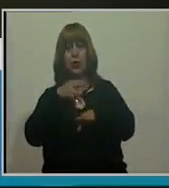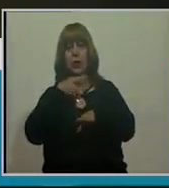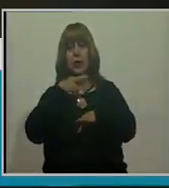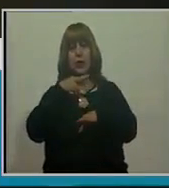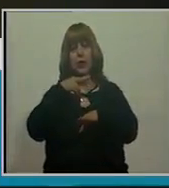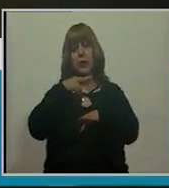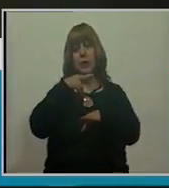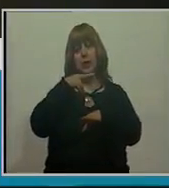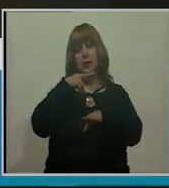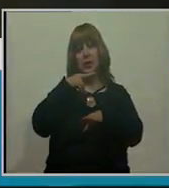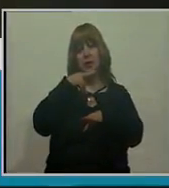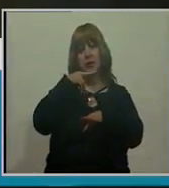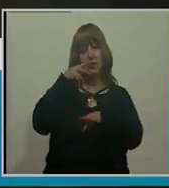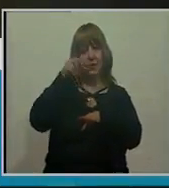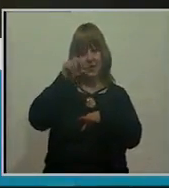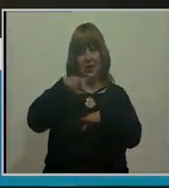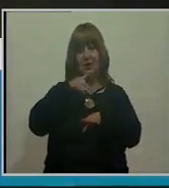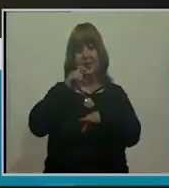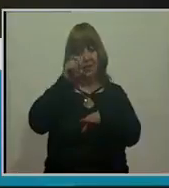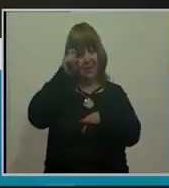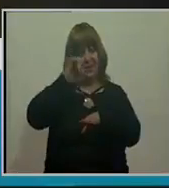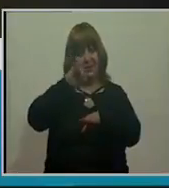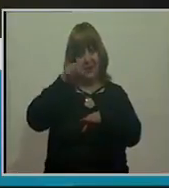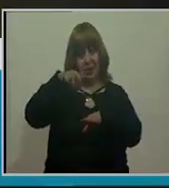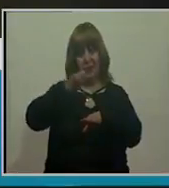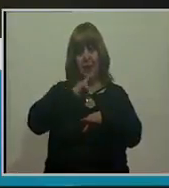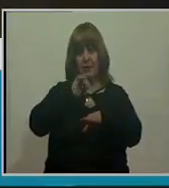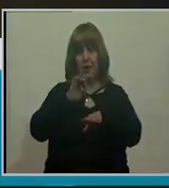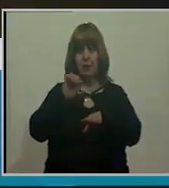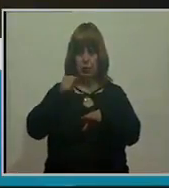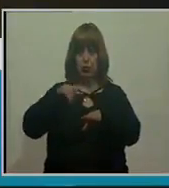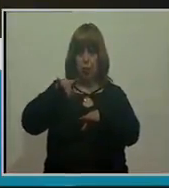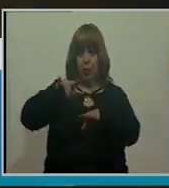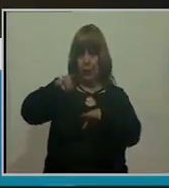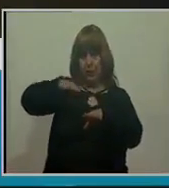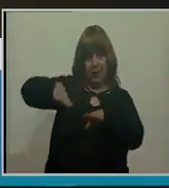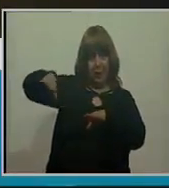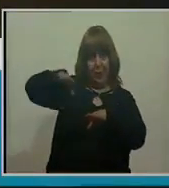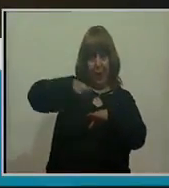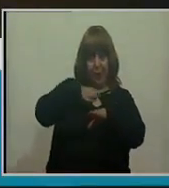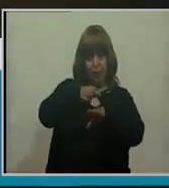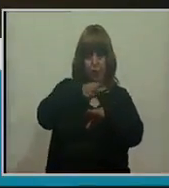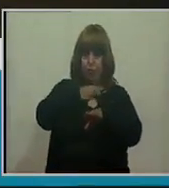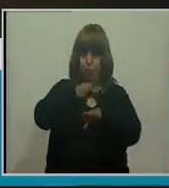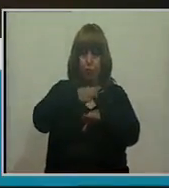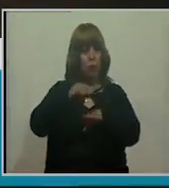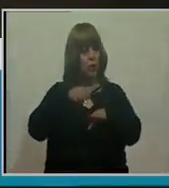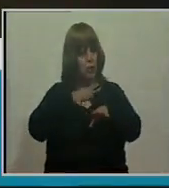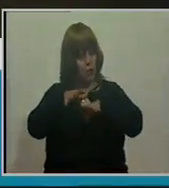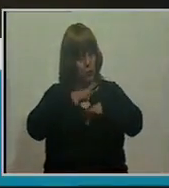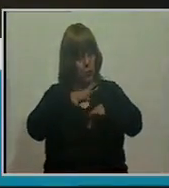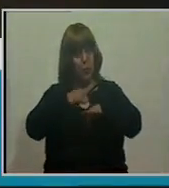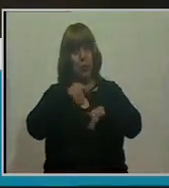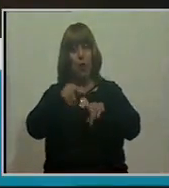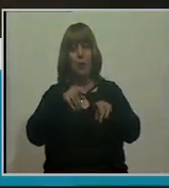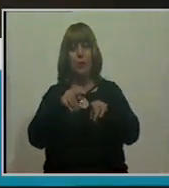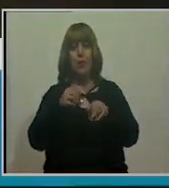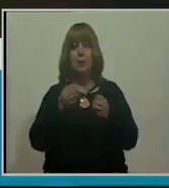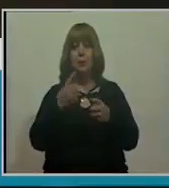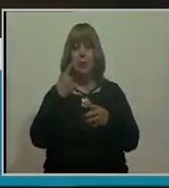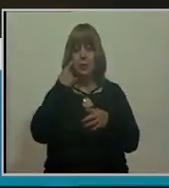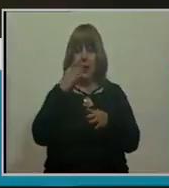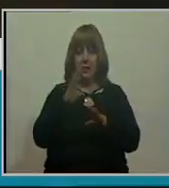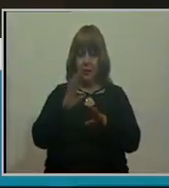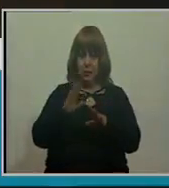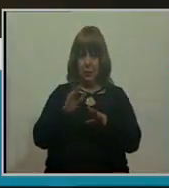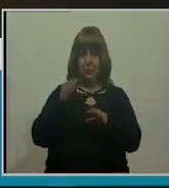¿no? Exactamente. Bueno, ya comienza el incremento en ese sector del viaducto, justamente desde el acceso este hacia la capital. Atención, porque la gente que